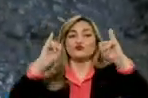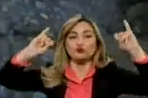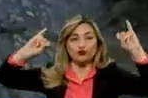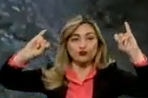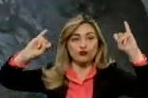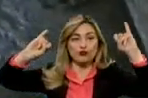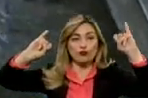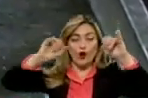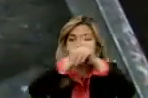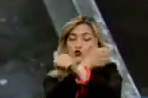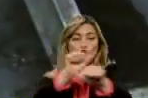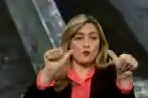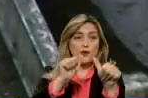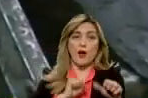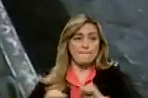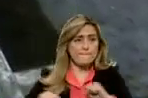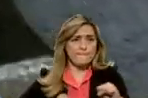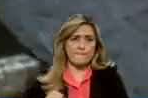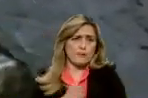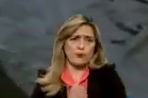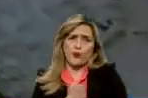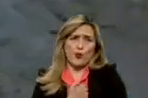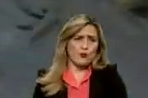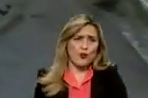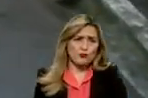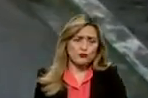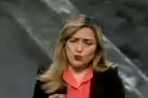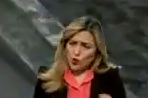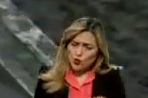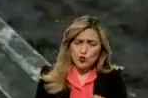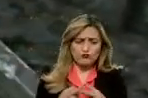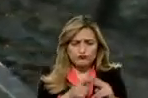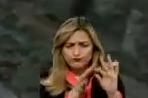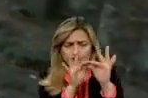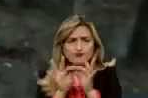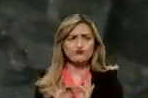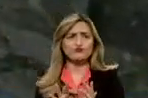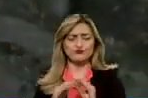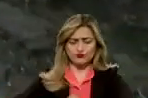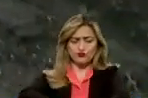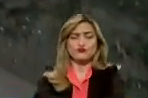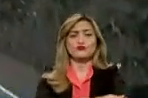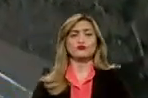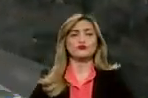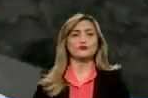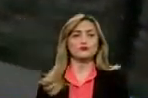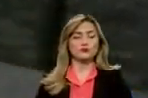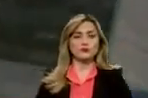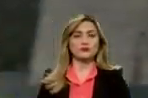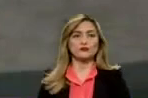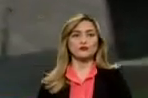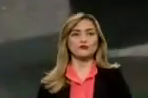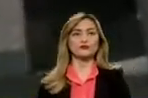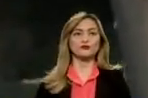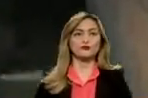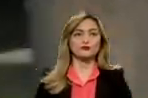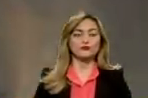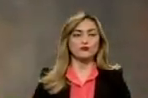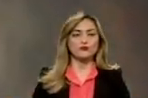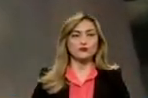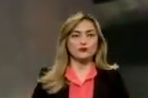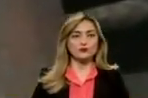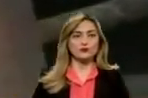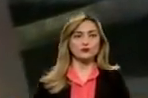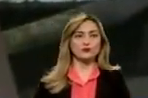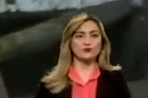con autonomía y gestión propia para que se encargue del control, mantenimiento y gestión de las quebradas. De esa forma, tratar de que